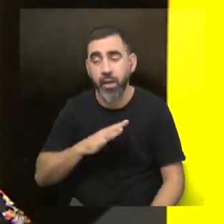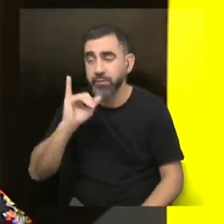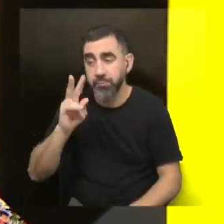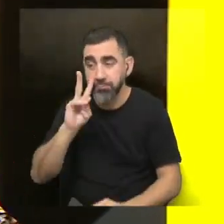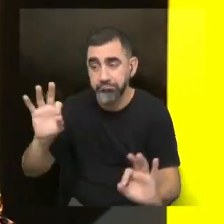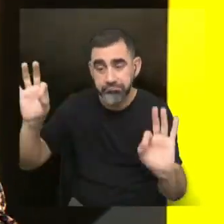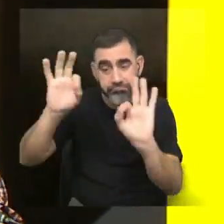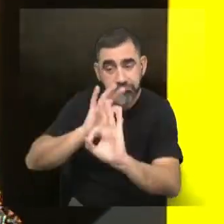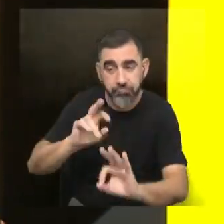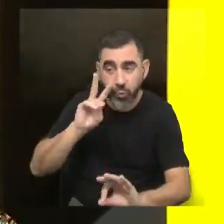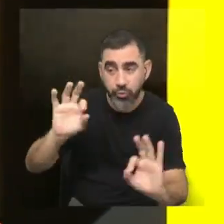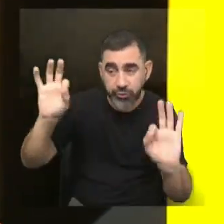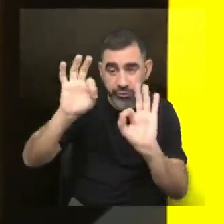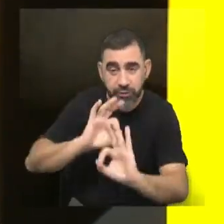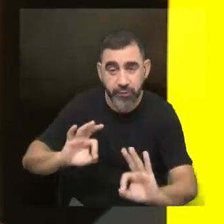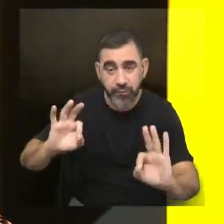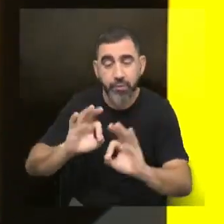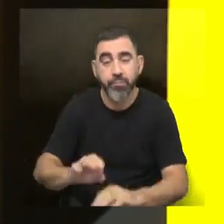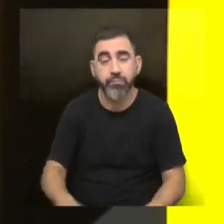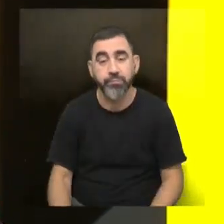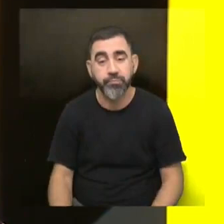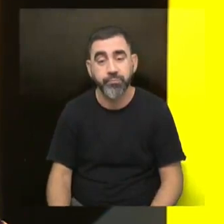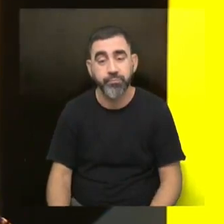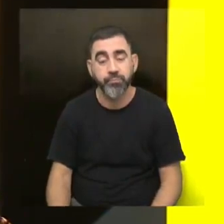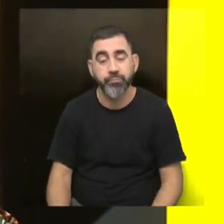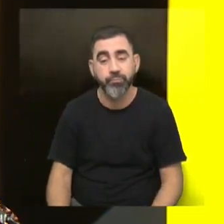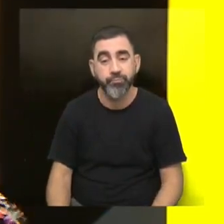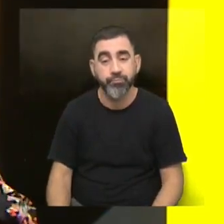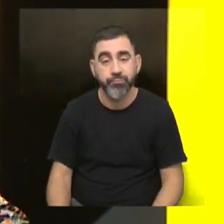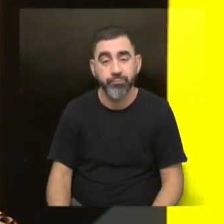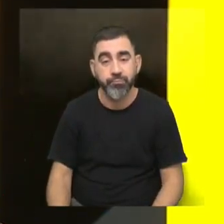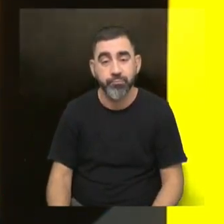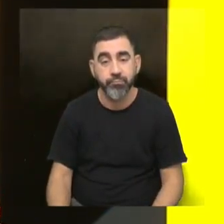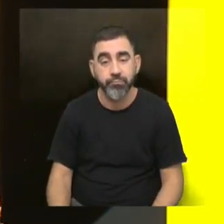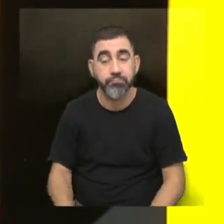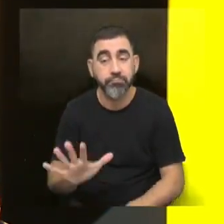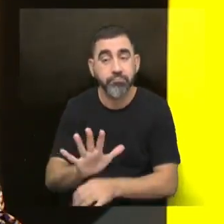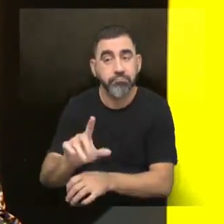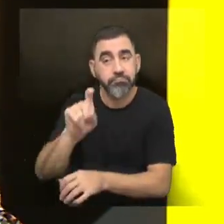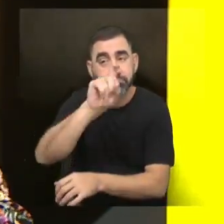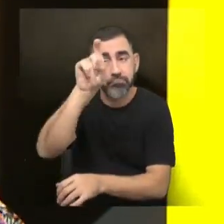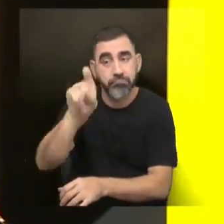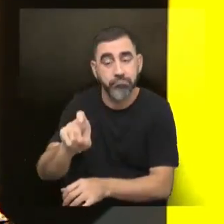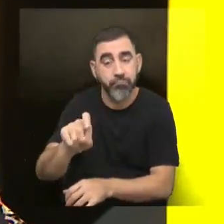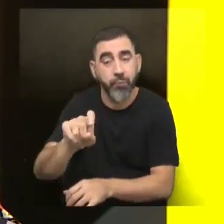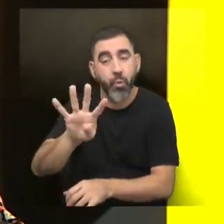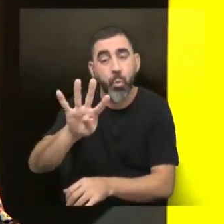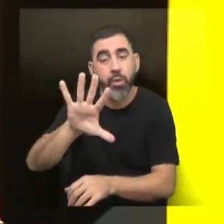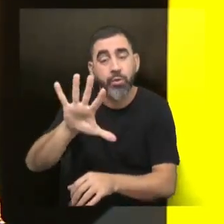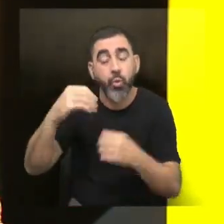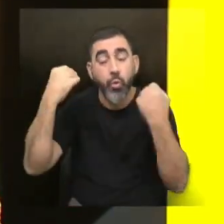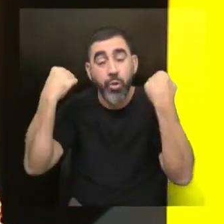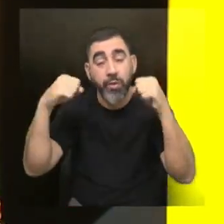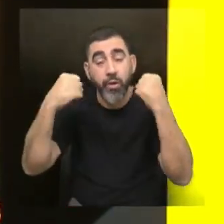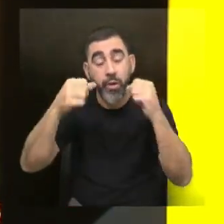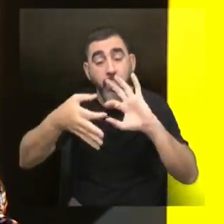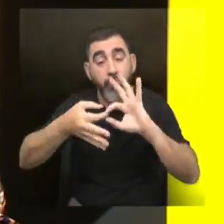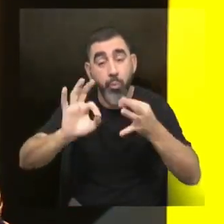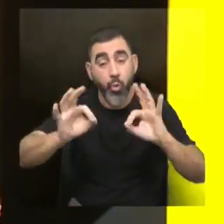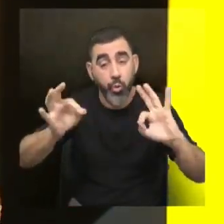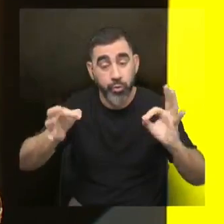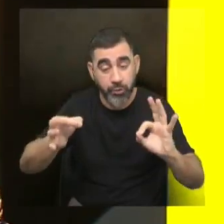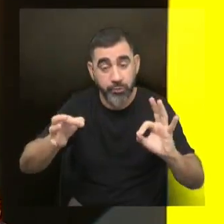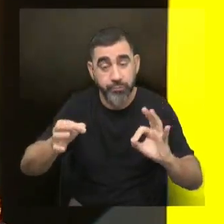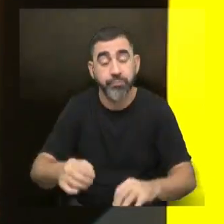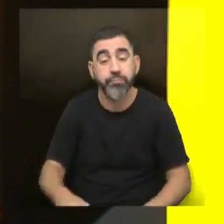¿no? Como una especie de enigma, ¿no? En las 45 disciplinas olímpicas que vamos a ver